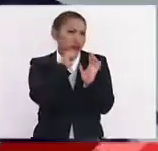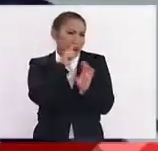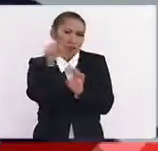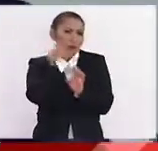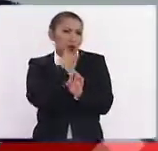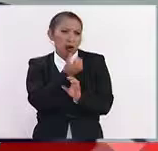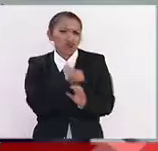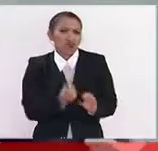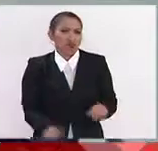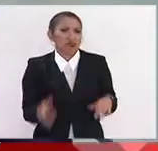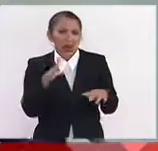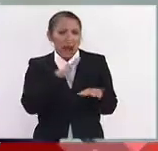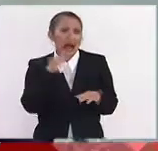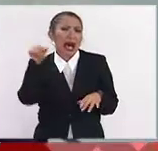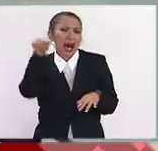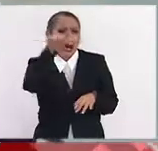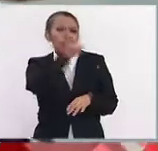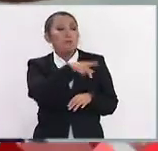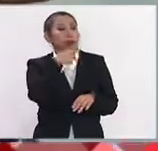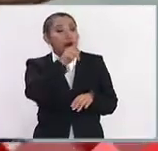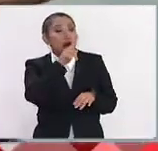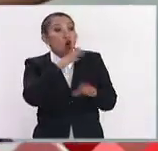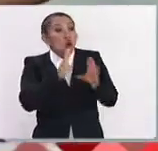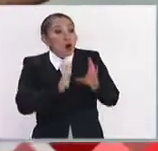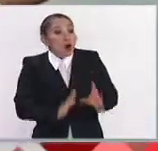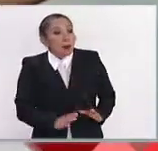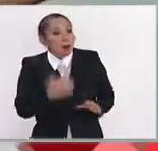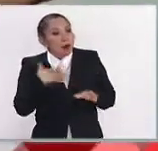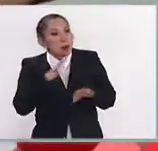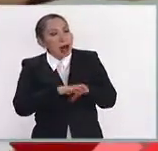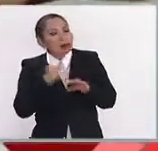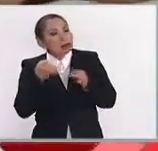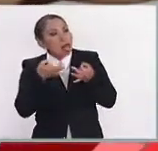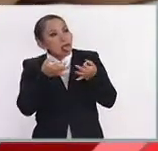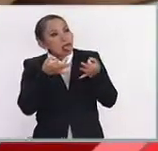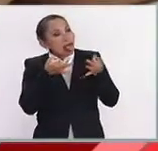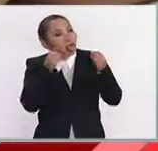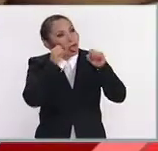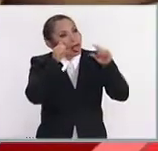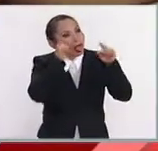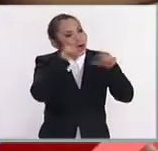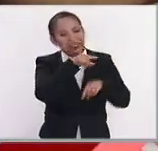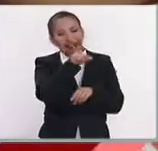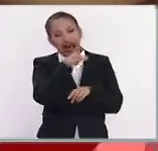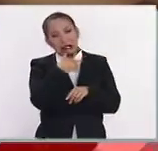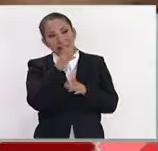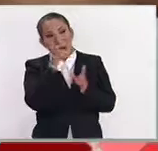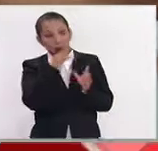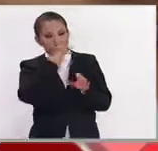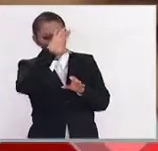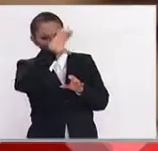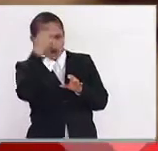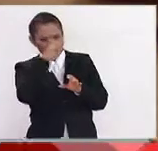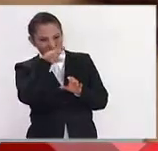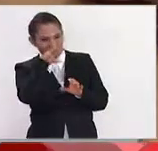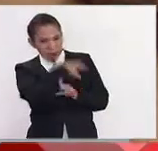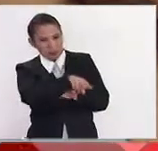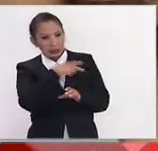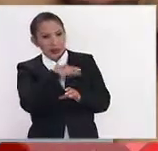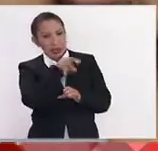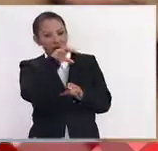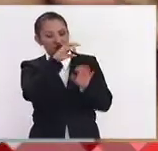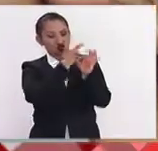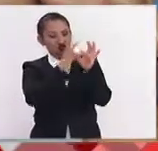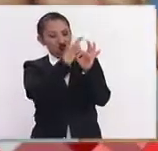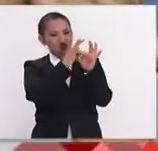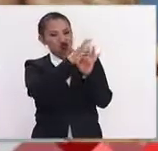del paisajismo, pero generalmente el cuerpo humano, no sé por qué, nos sigue impactando tanto. Ahí ese cuadro que están pasando es una molécula de